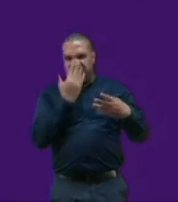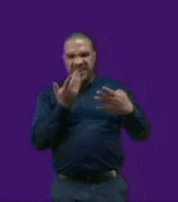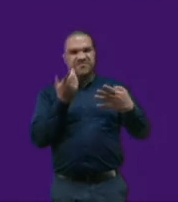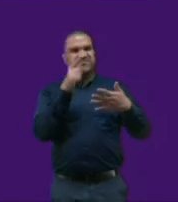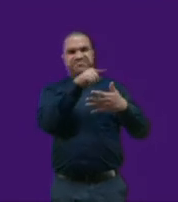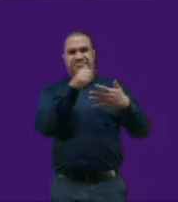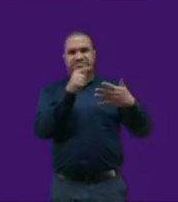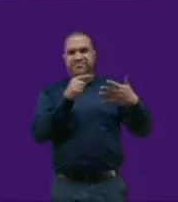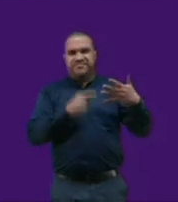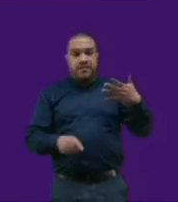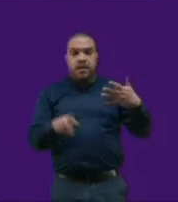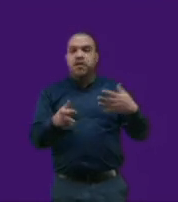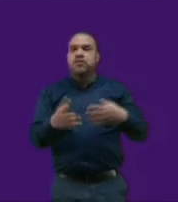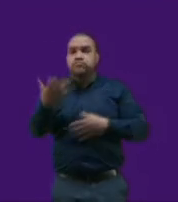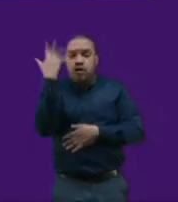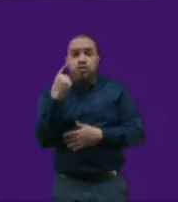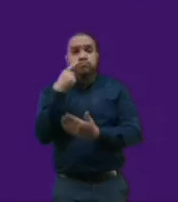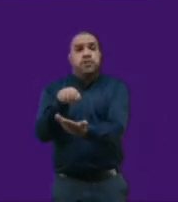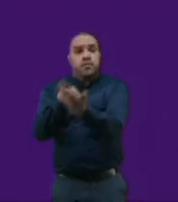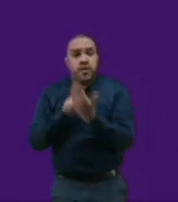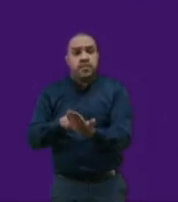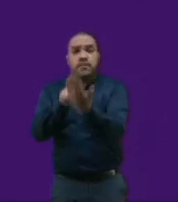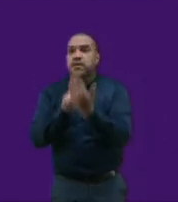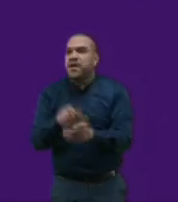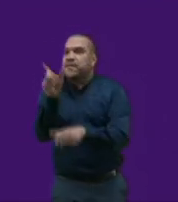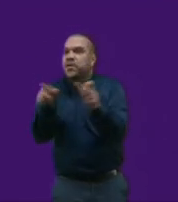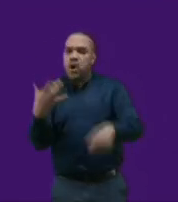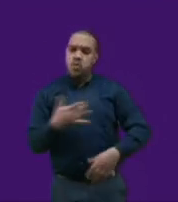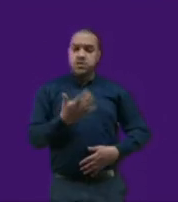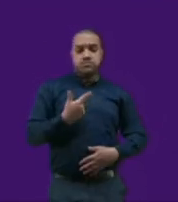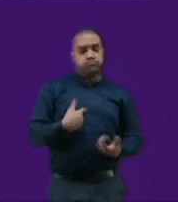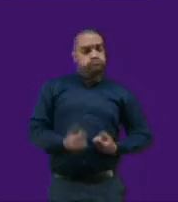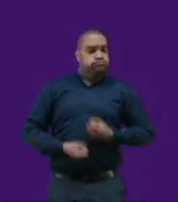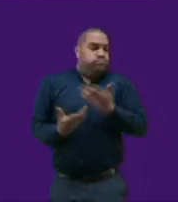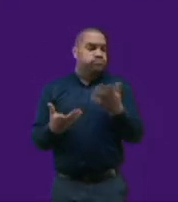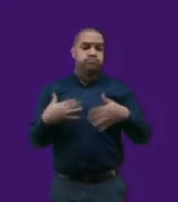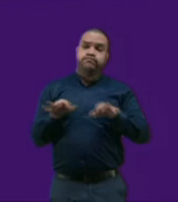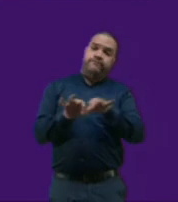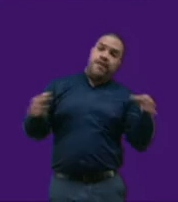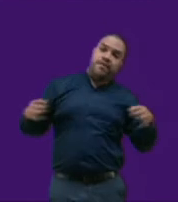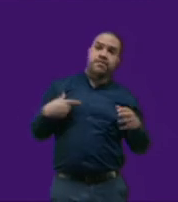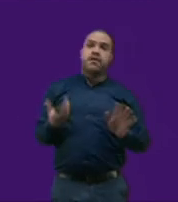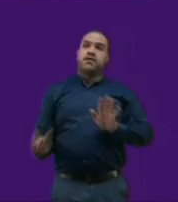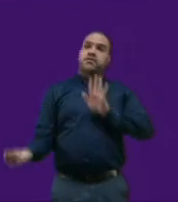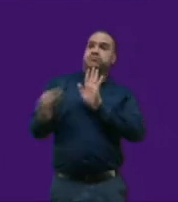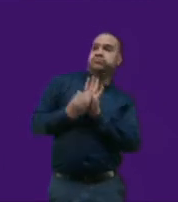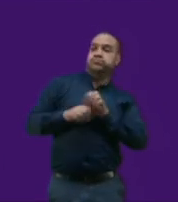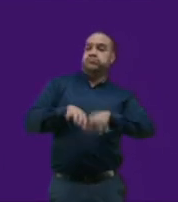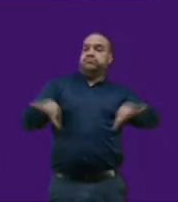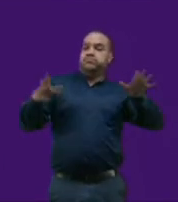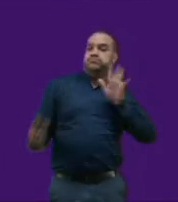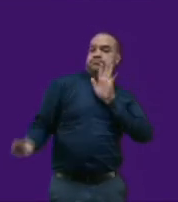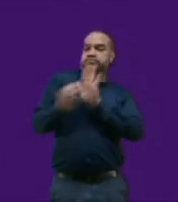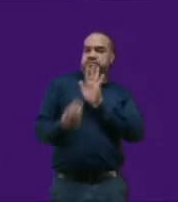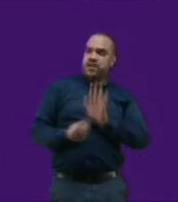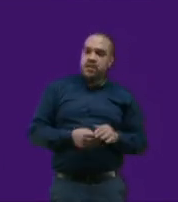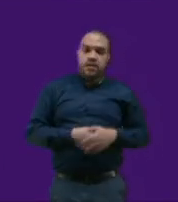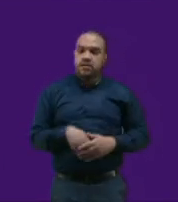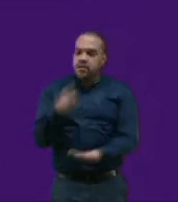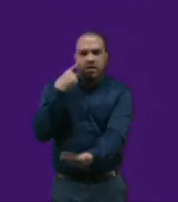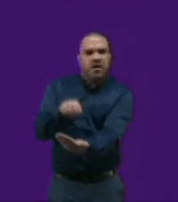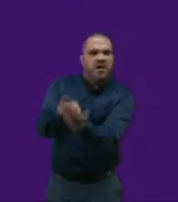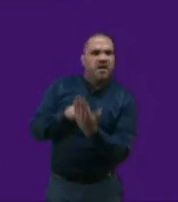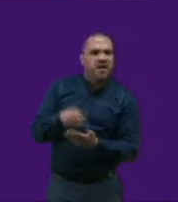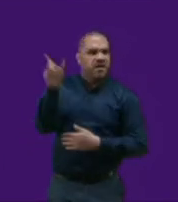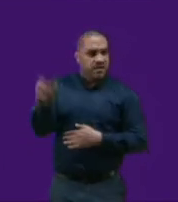viendo pues la expresión de las emociones de las personas y la expresión de muchas cosas que esa persona nos quiere mostrar. No